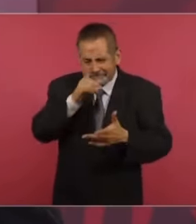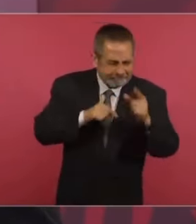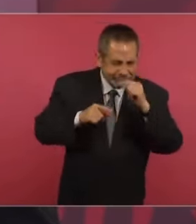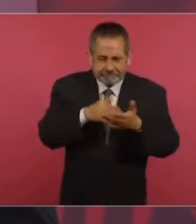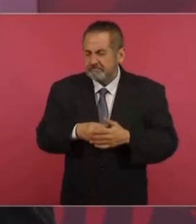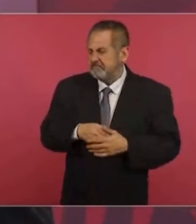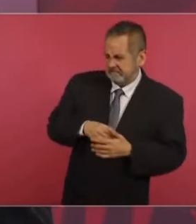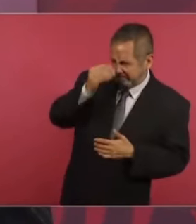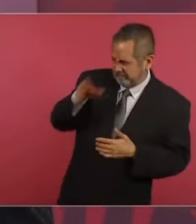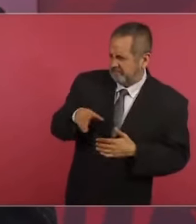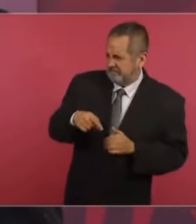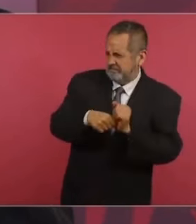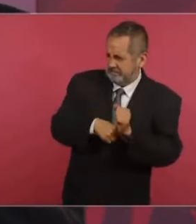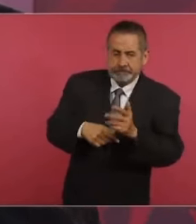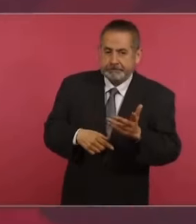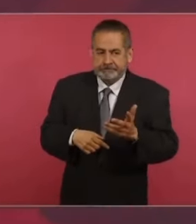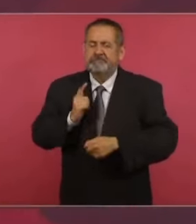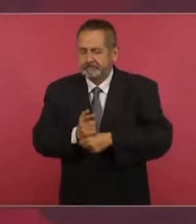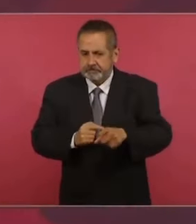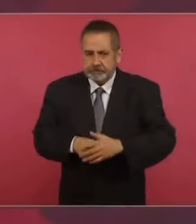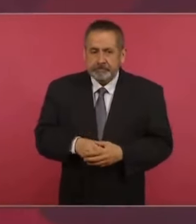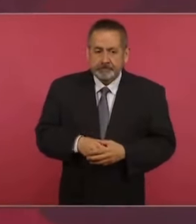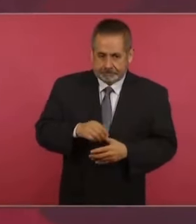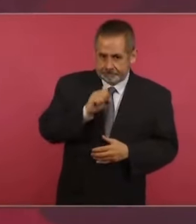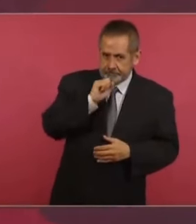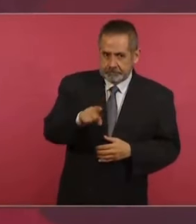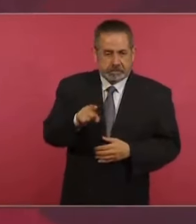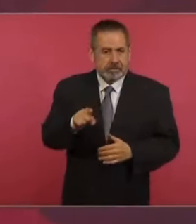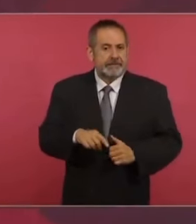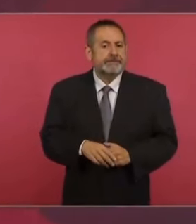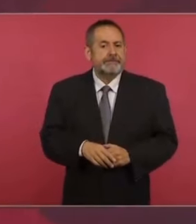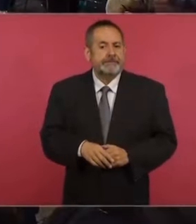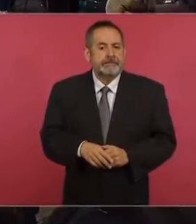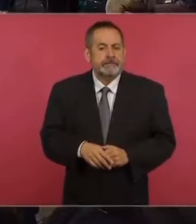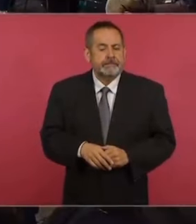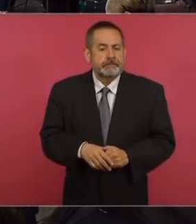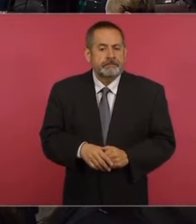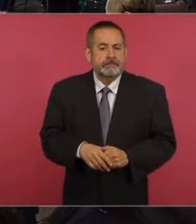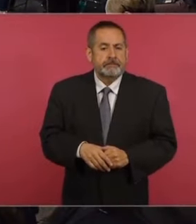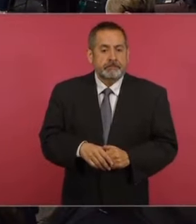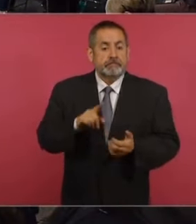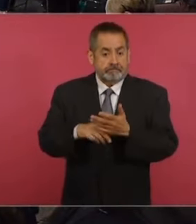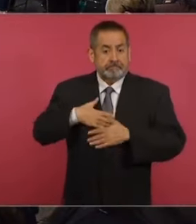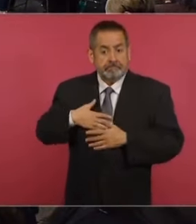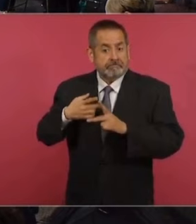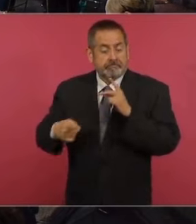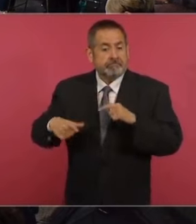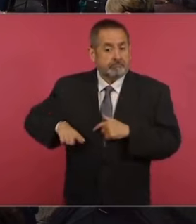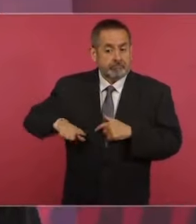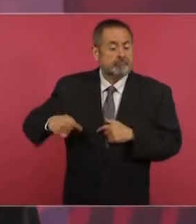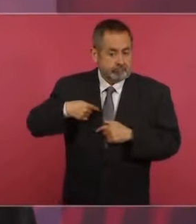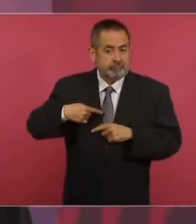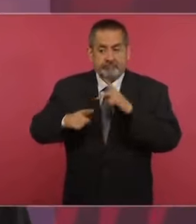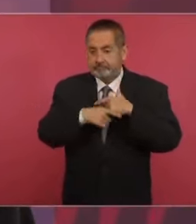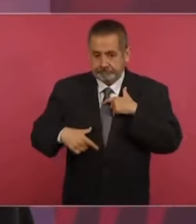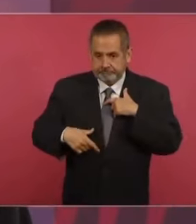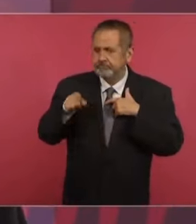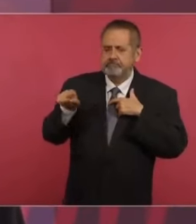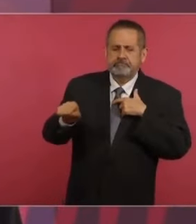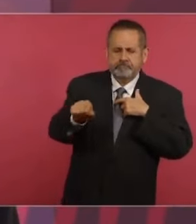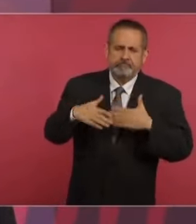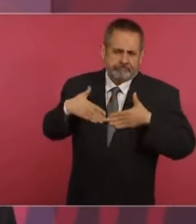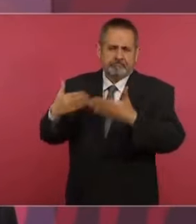la verdad. Y que además, sí, ya en el gobierno nuestro, los que estaban a cargo, que les habíamos dado la